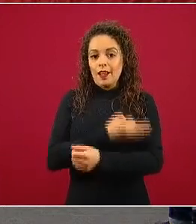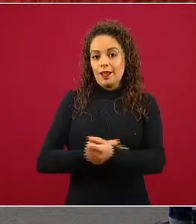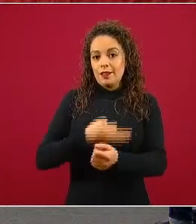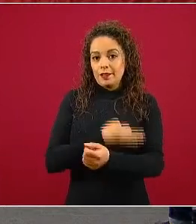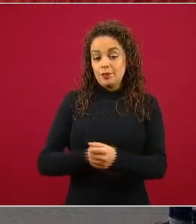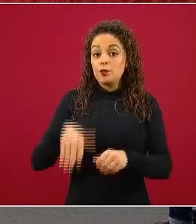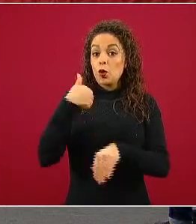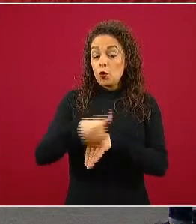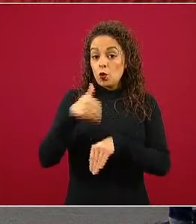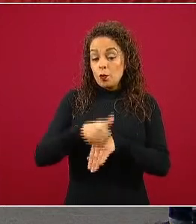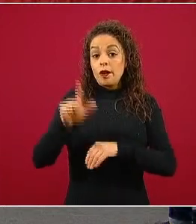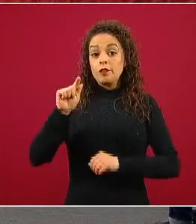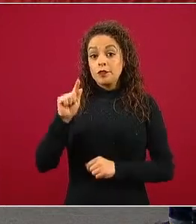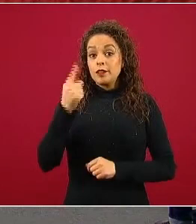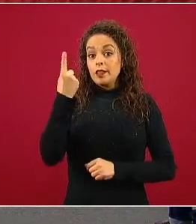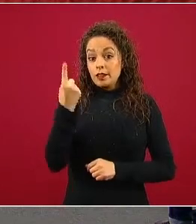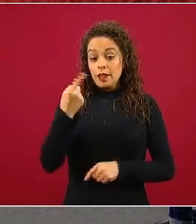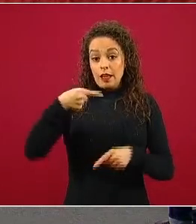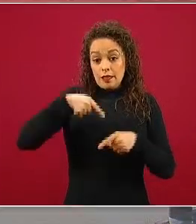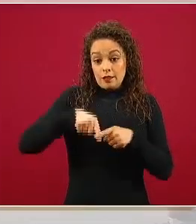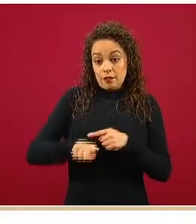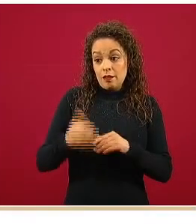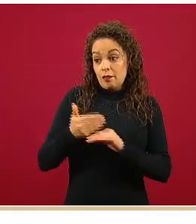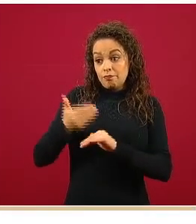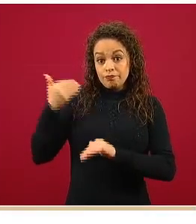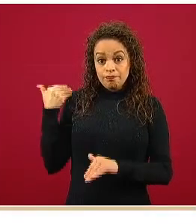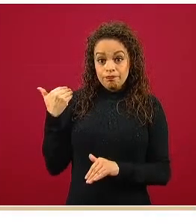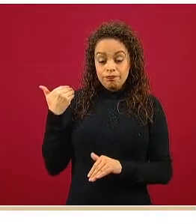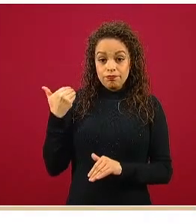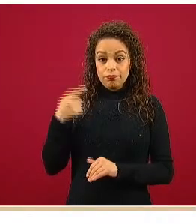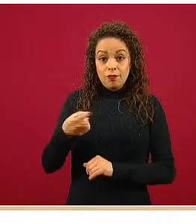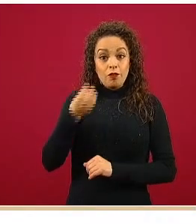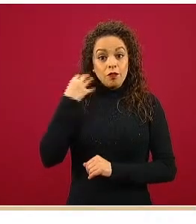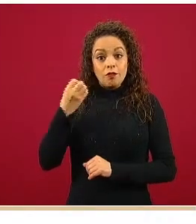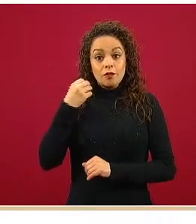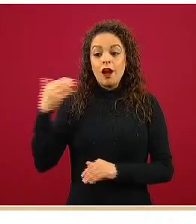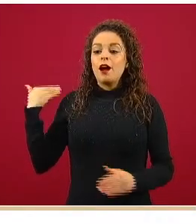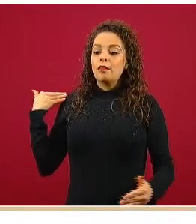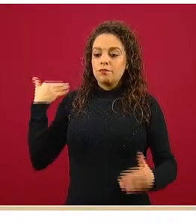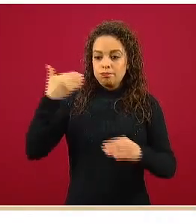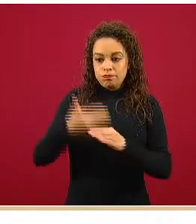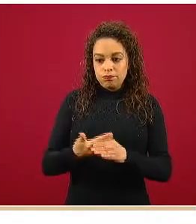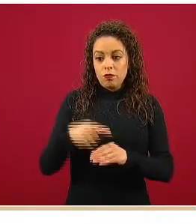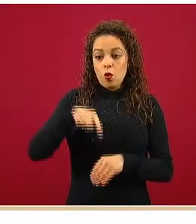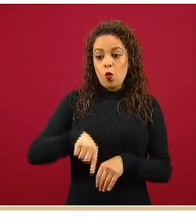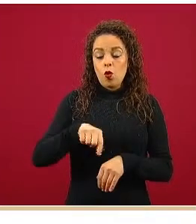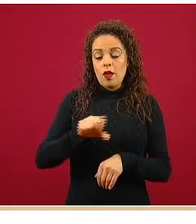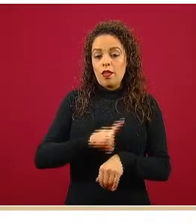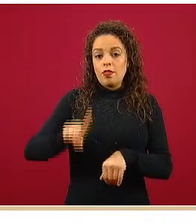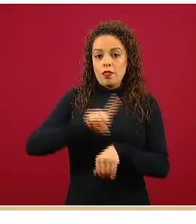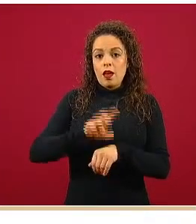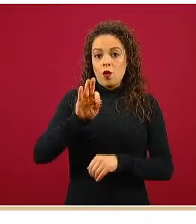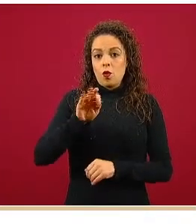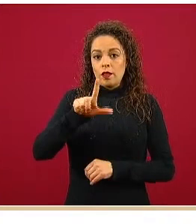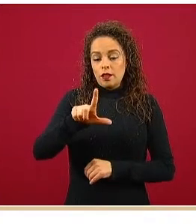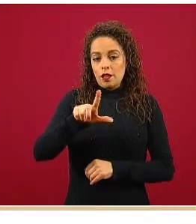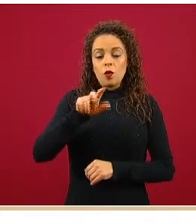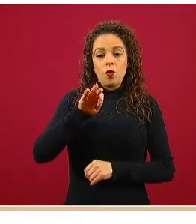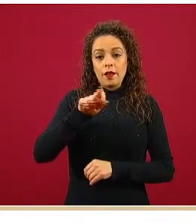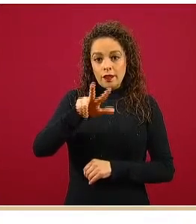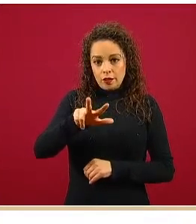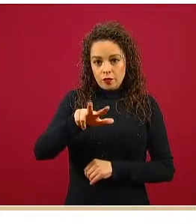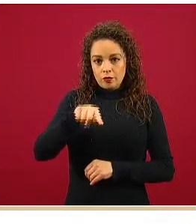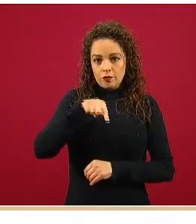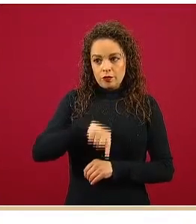número 71, desde que iniciaron las conferencias, y estamos en el día 48 de la Jornada Nacional de Sana Distancia. Y